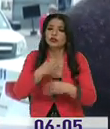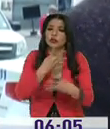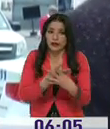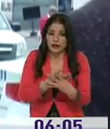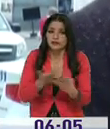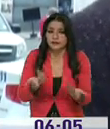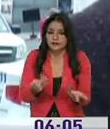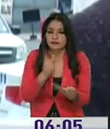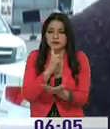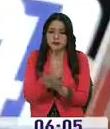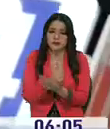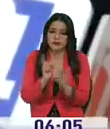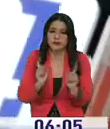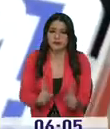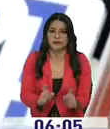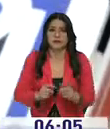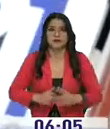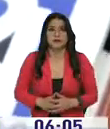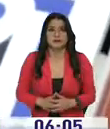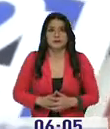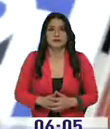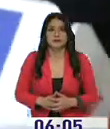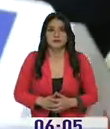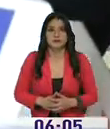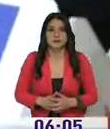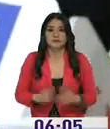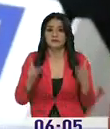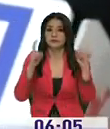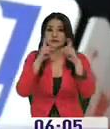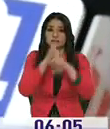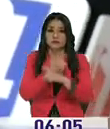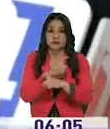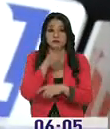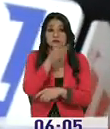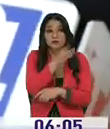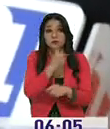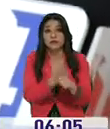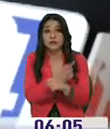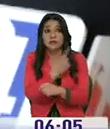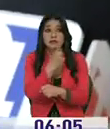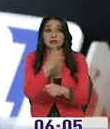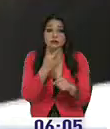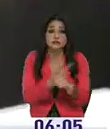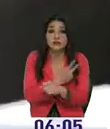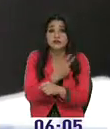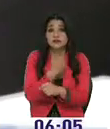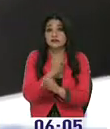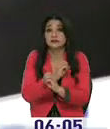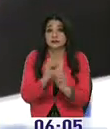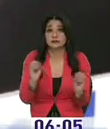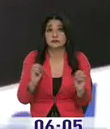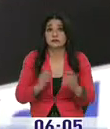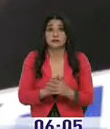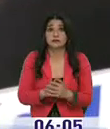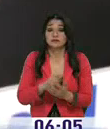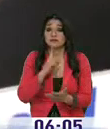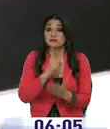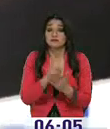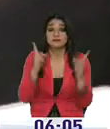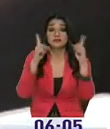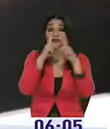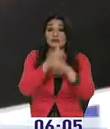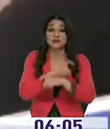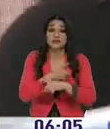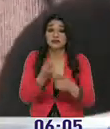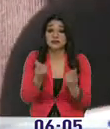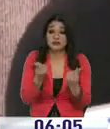que tenemos aquí en este lugar se le dificultaba mucho y pronto iba a una vez no iba a más que en realidad los no